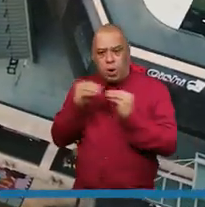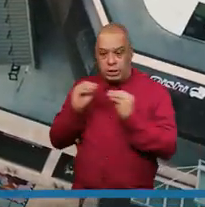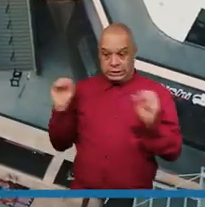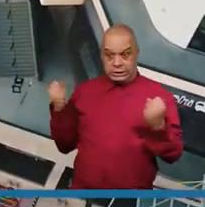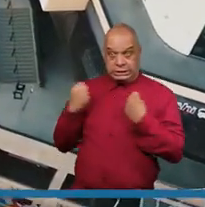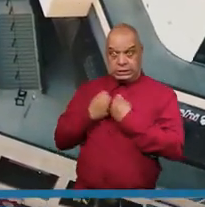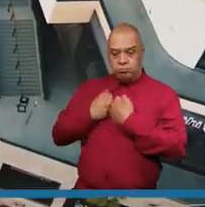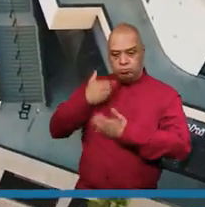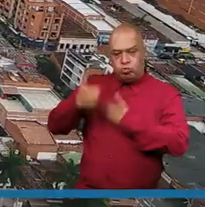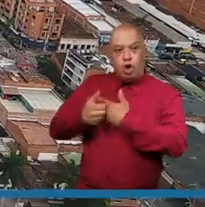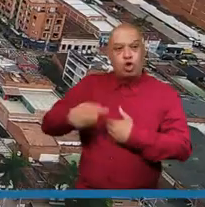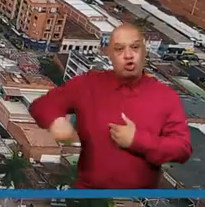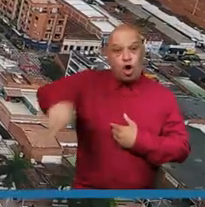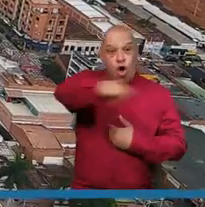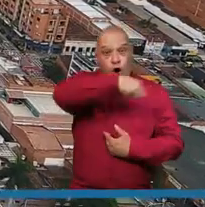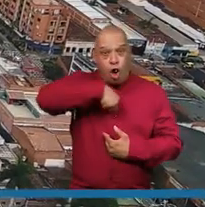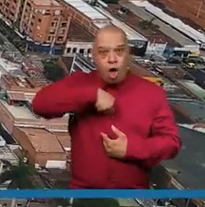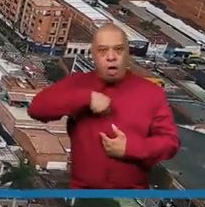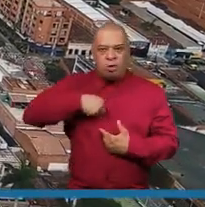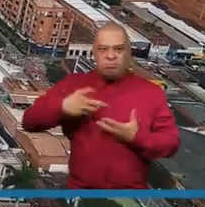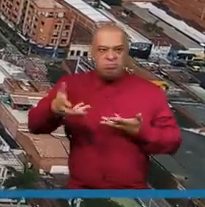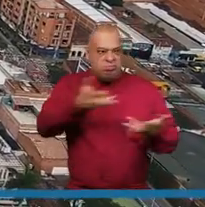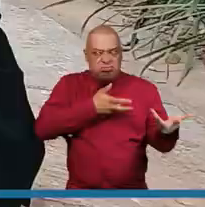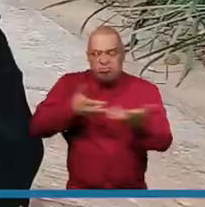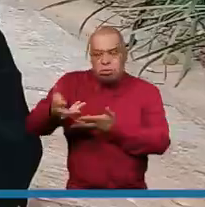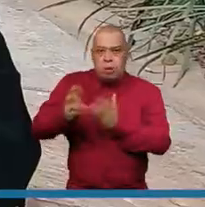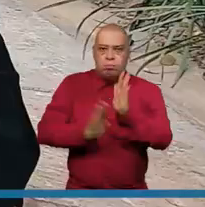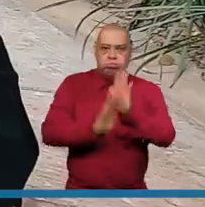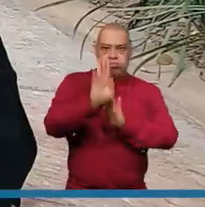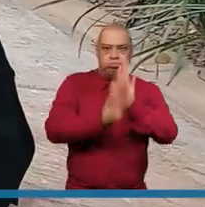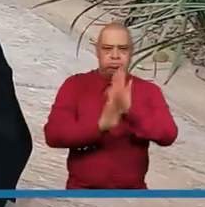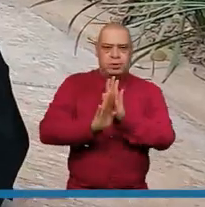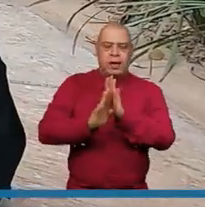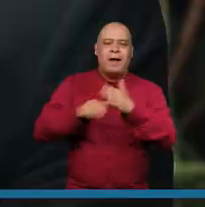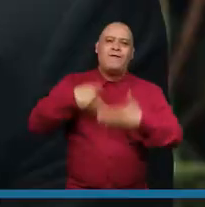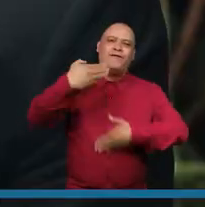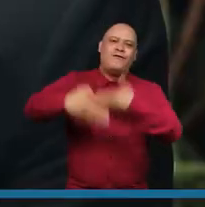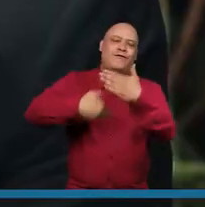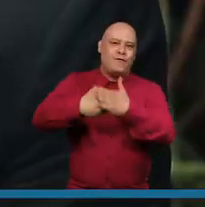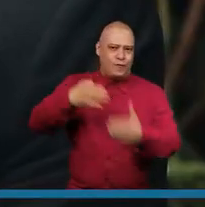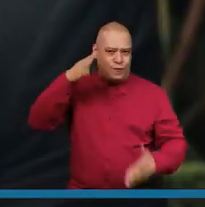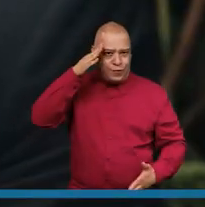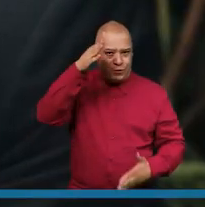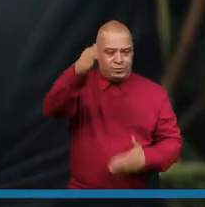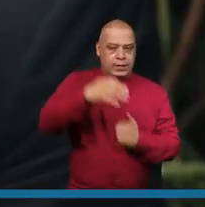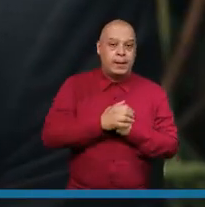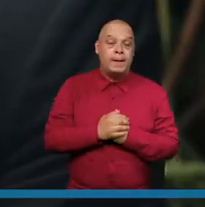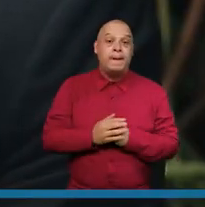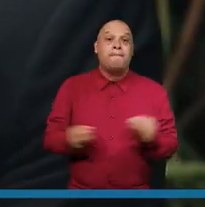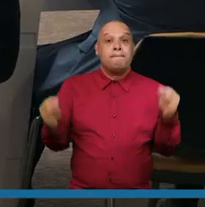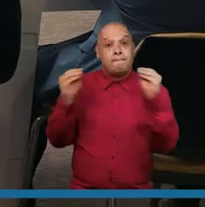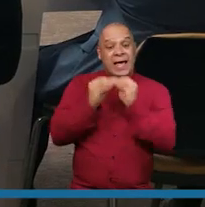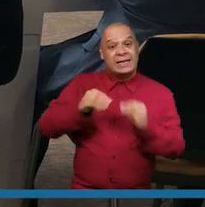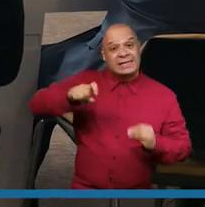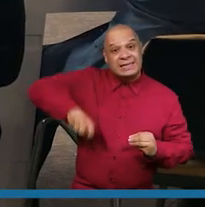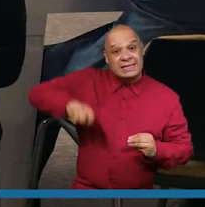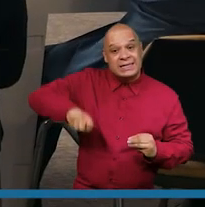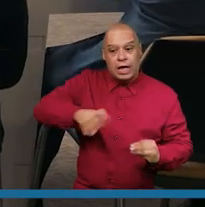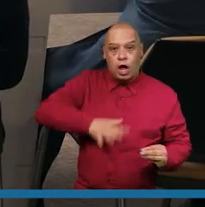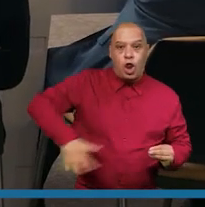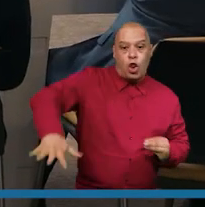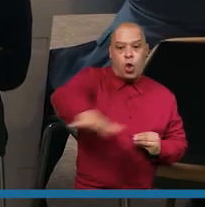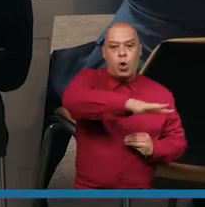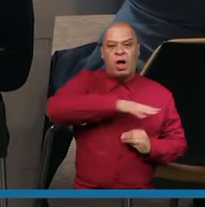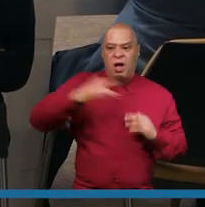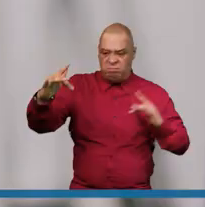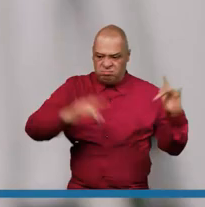entre todos se pueda desarrollar y generar procesos de largo plazo y se vio la necesidad de tener un escenario de